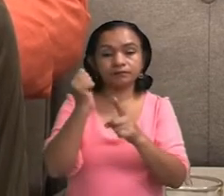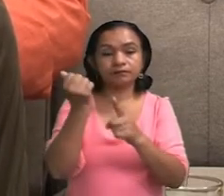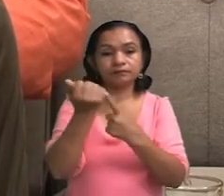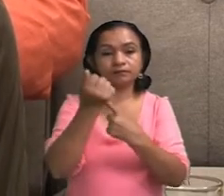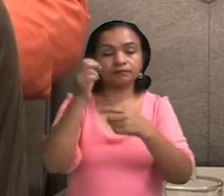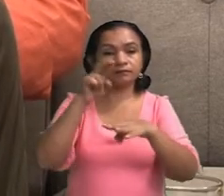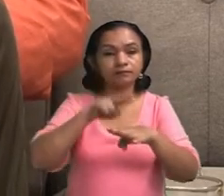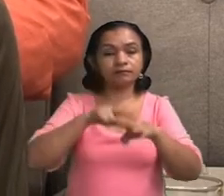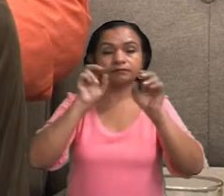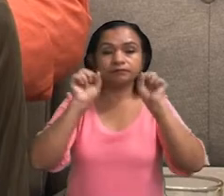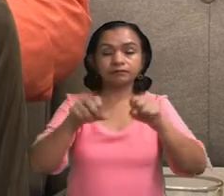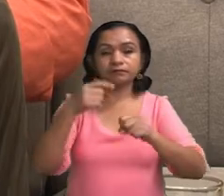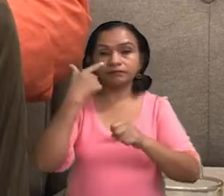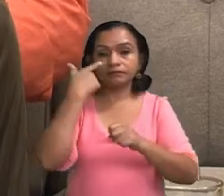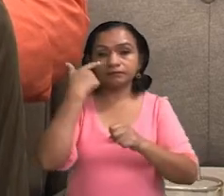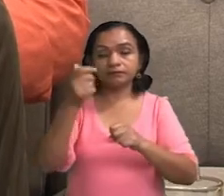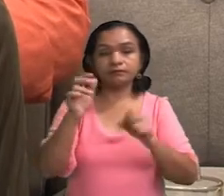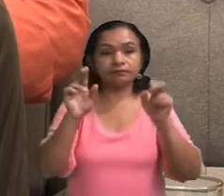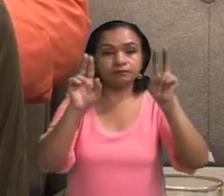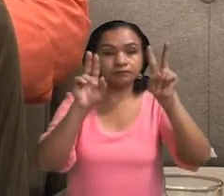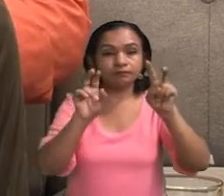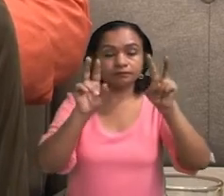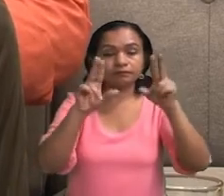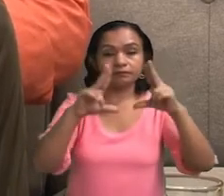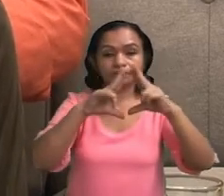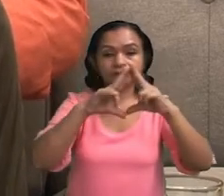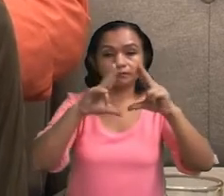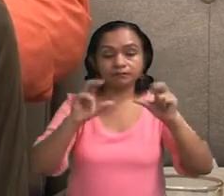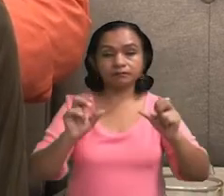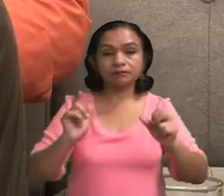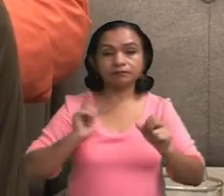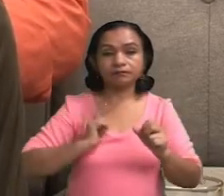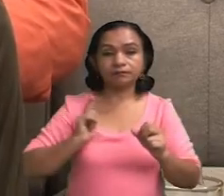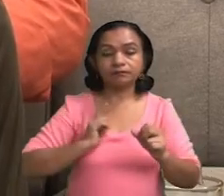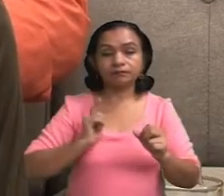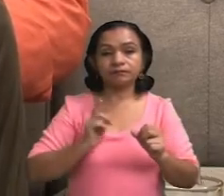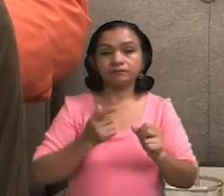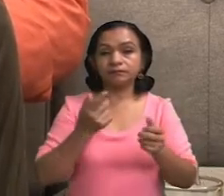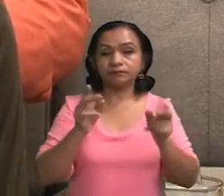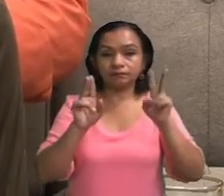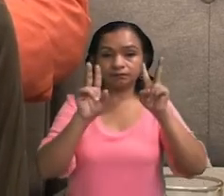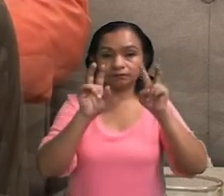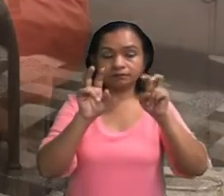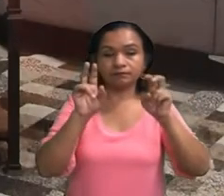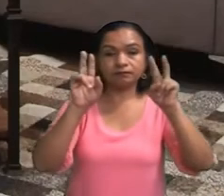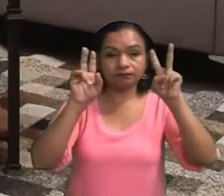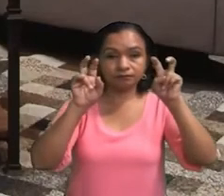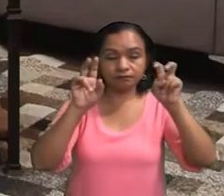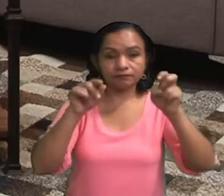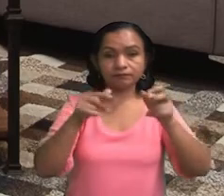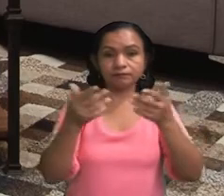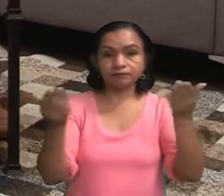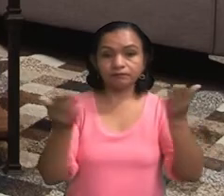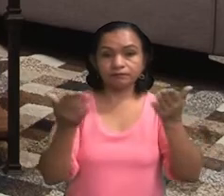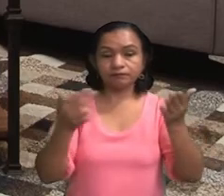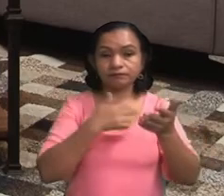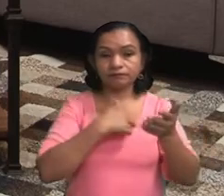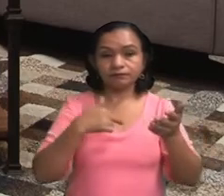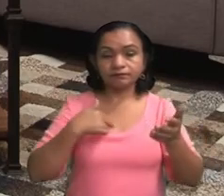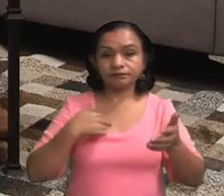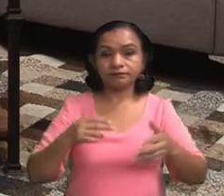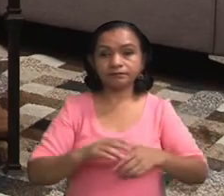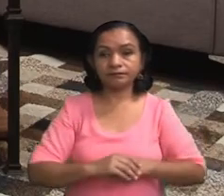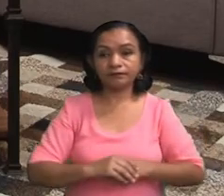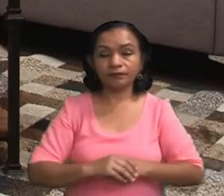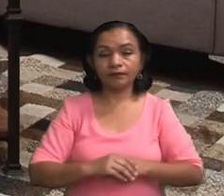ahí pueda conocer qué legislación tienen los nicaragüenses con respecto a este tema. Supongamos que